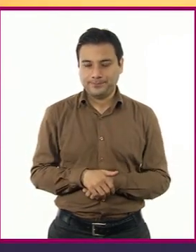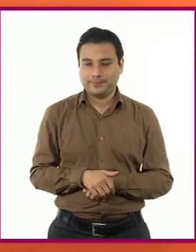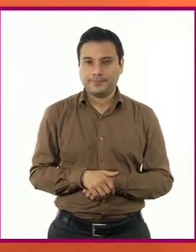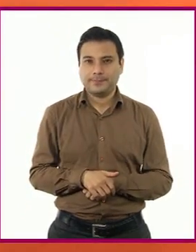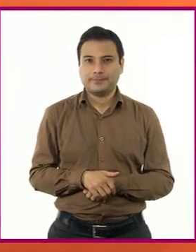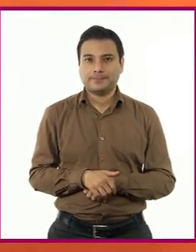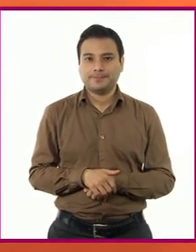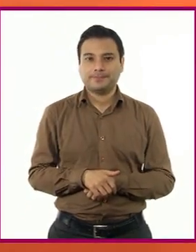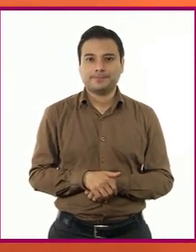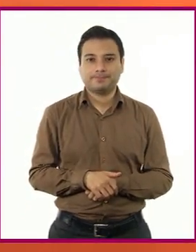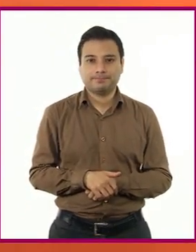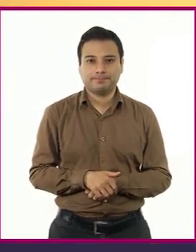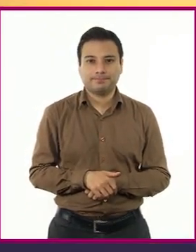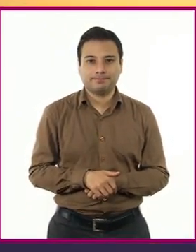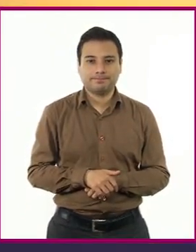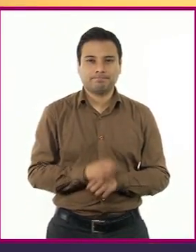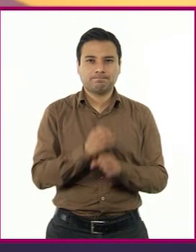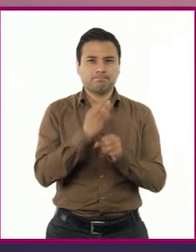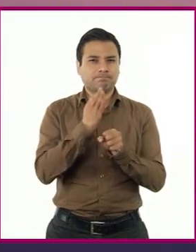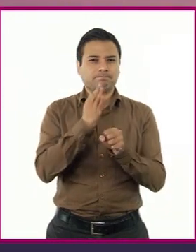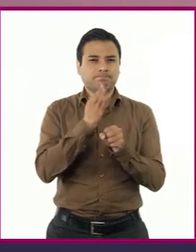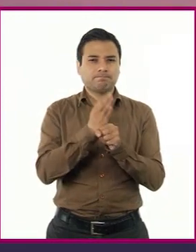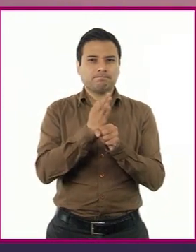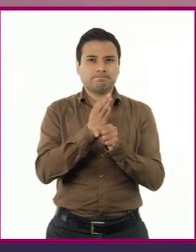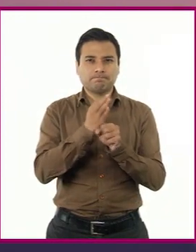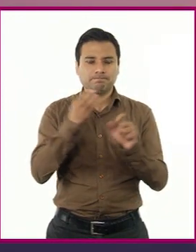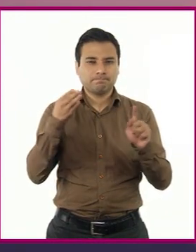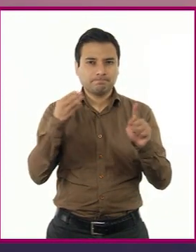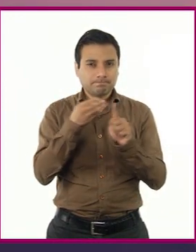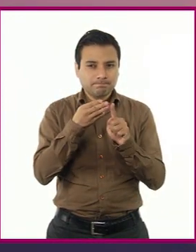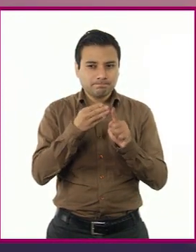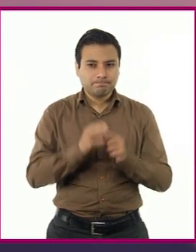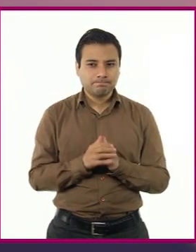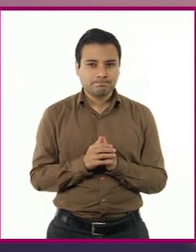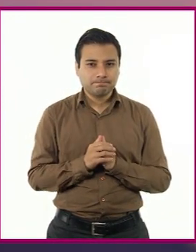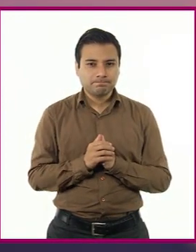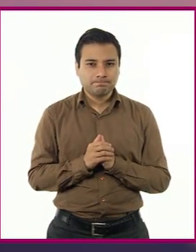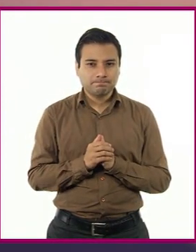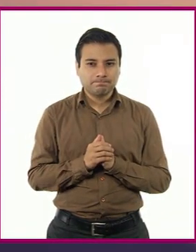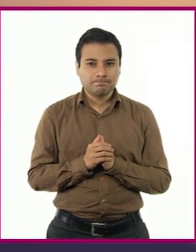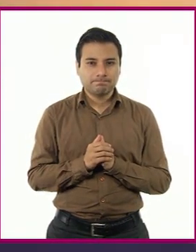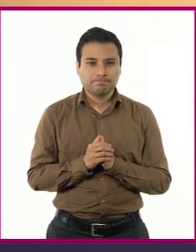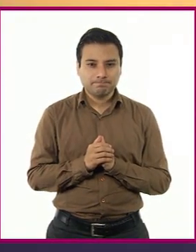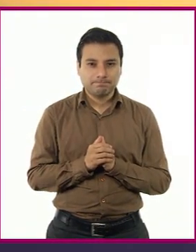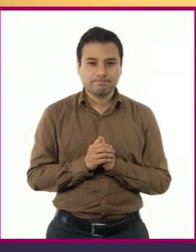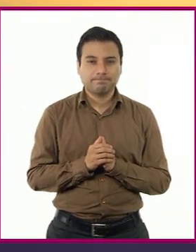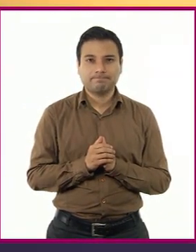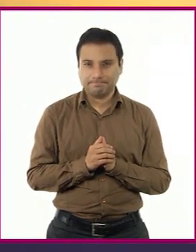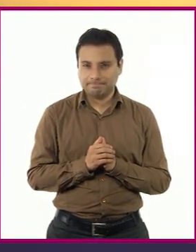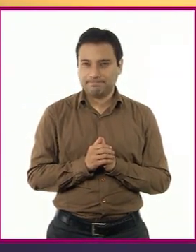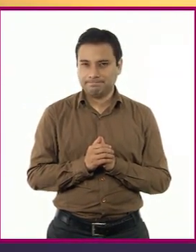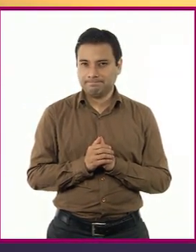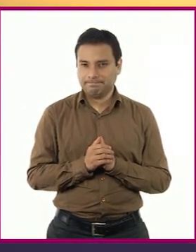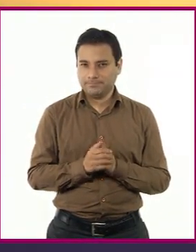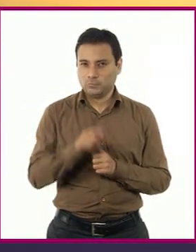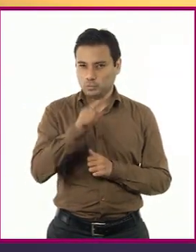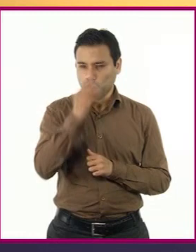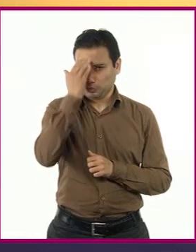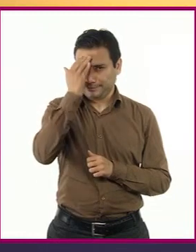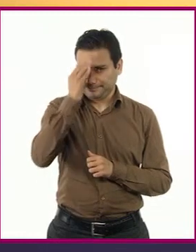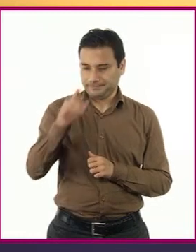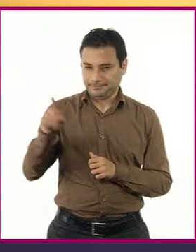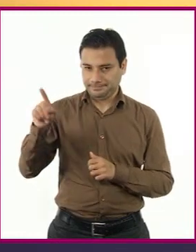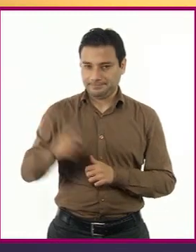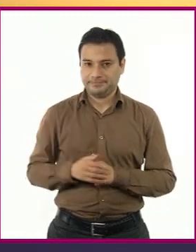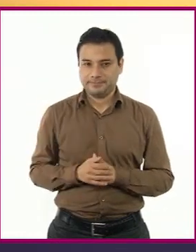Maestra Isabel, el propósito es dar sentido y significado a las medidas de tendencia central y de dispersión. Los materiales a utilizar